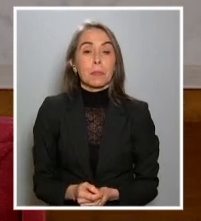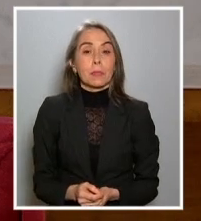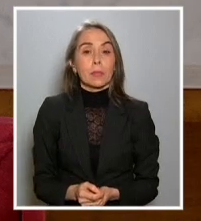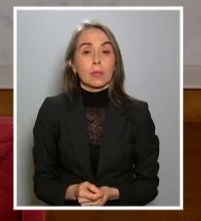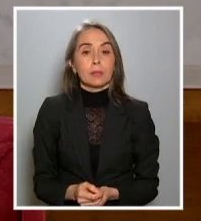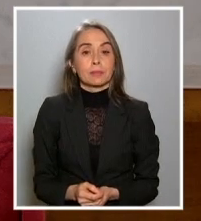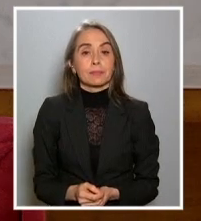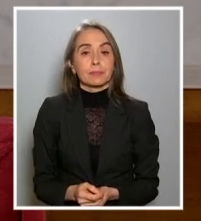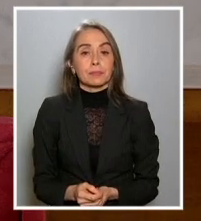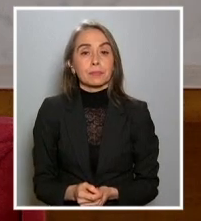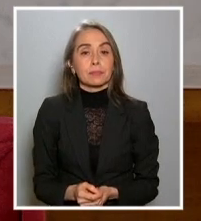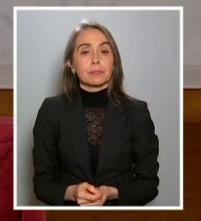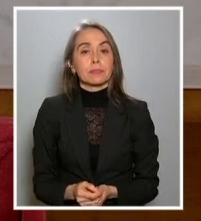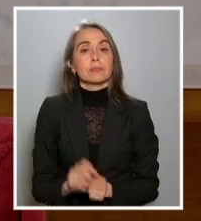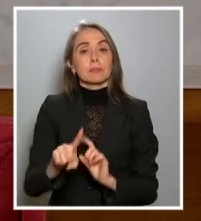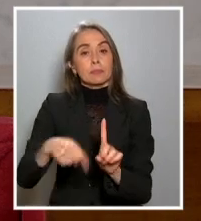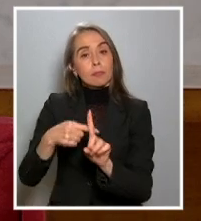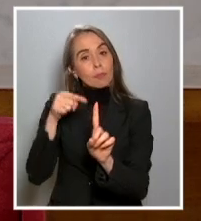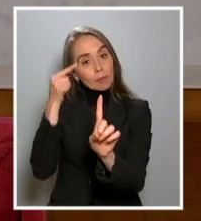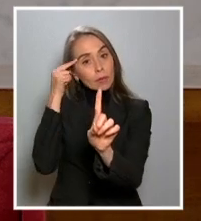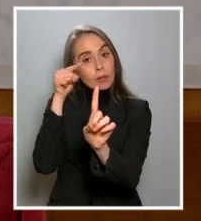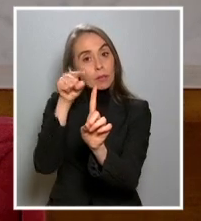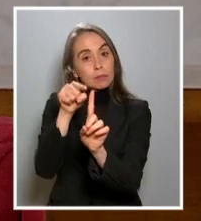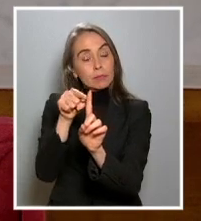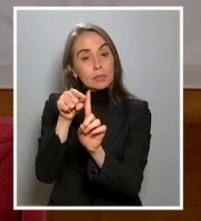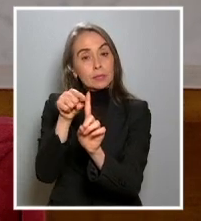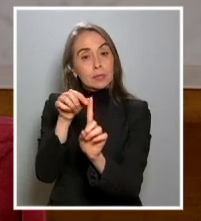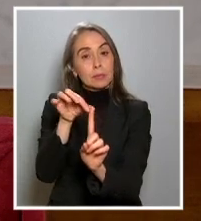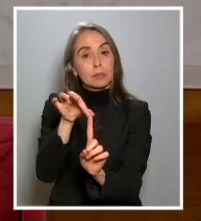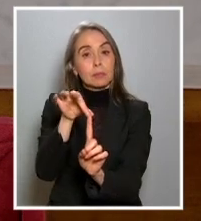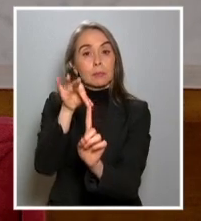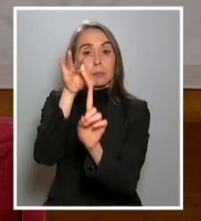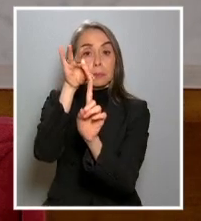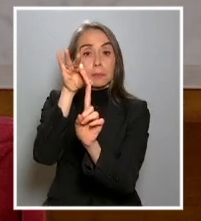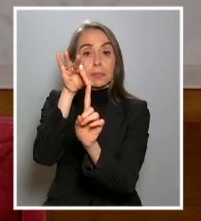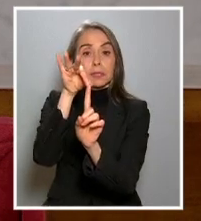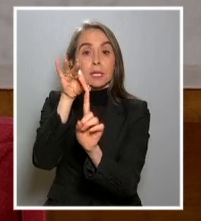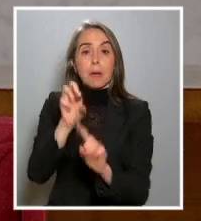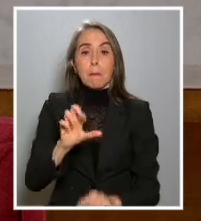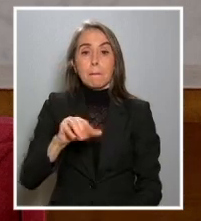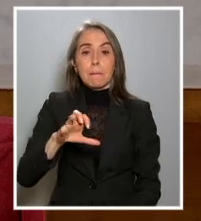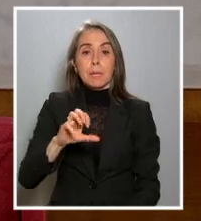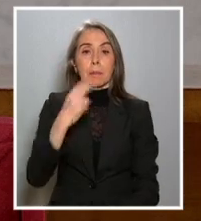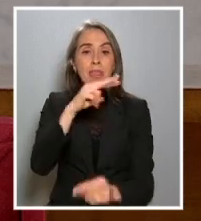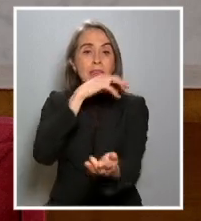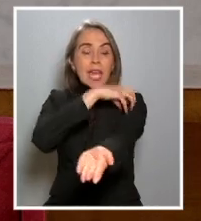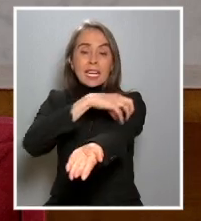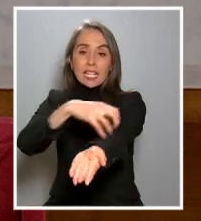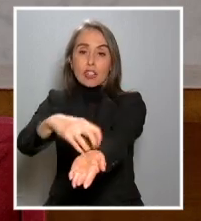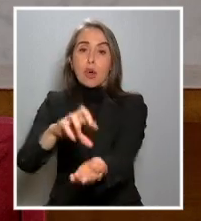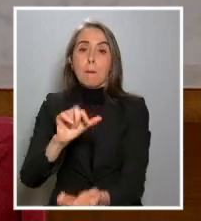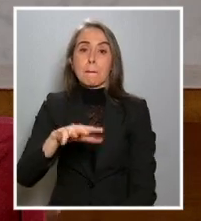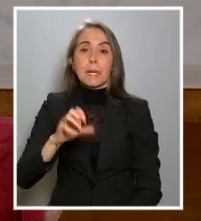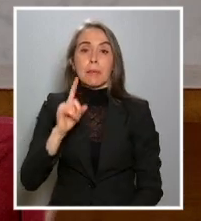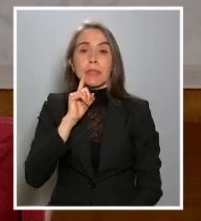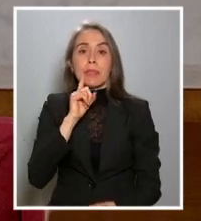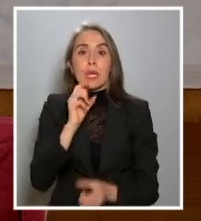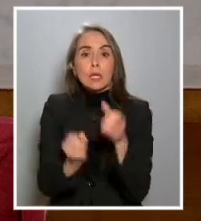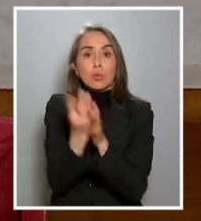este énfasis va a estar centrado en las pymes regionales y aquellas que tengan